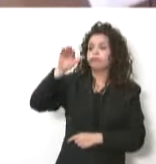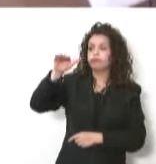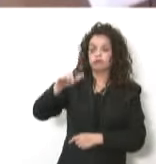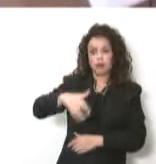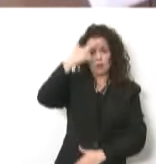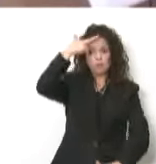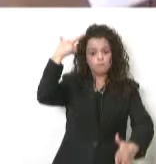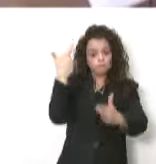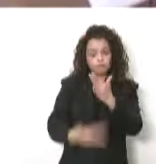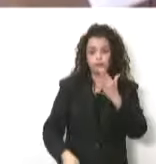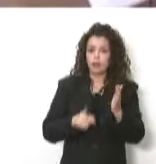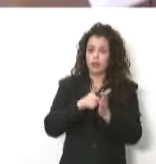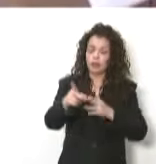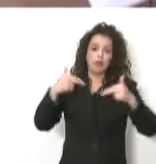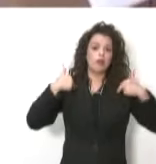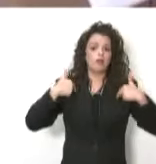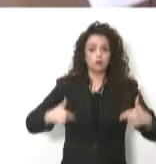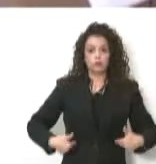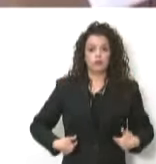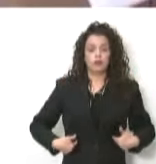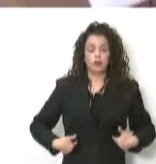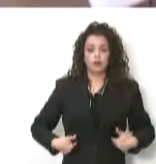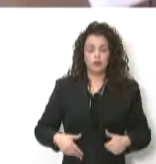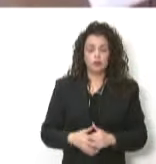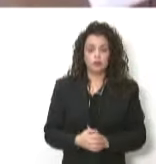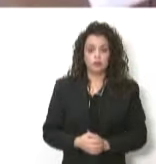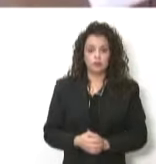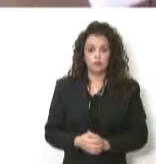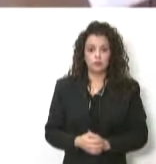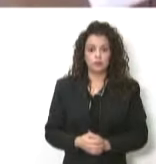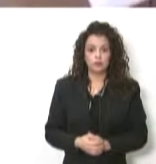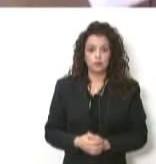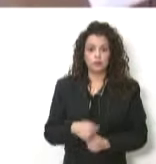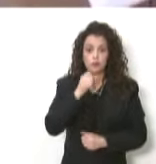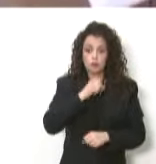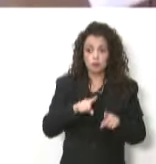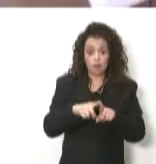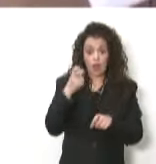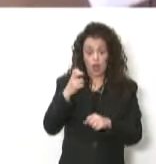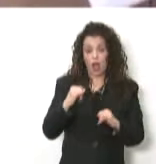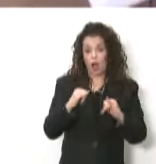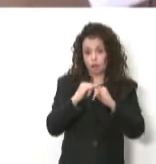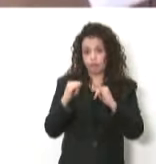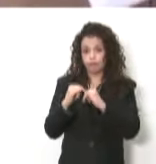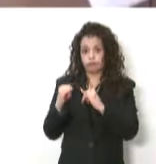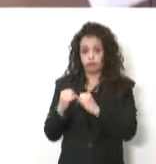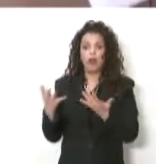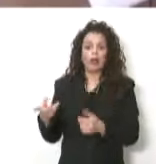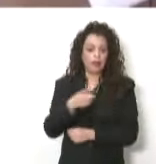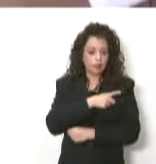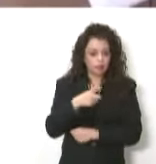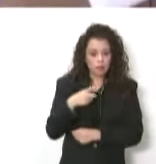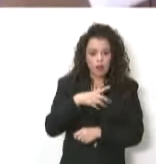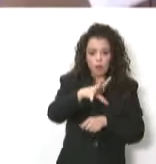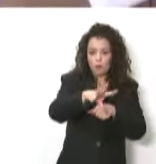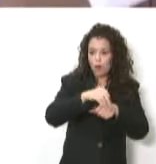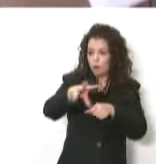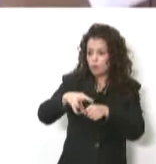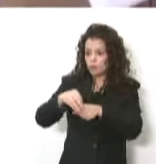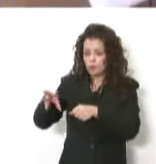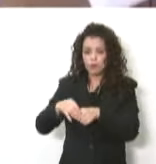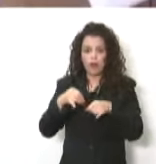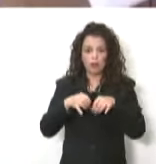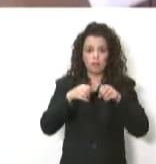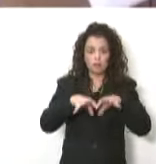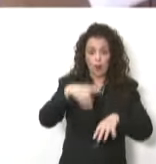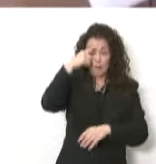Derechos Humanos en su perjuicio y la institución del Ombudsman deberá llegarse de los elementos necesarios para